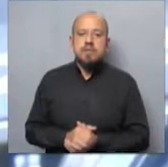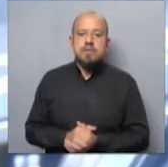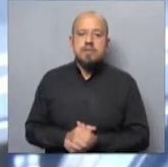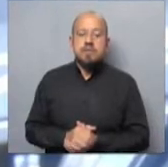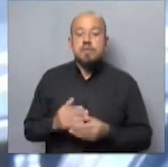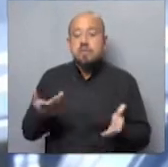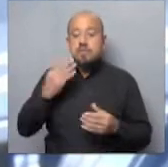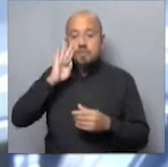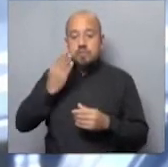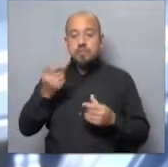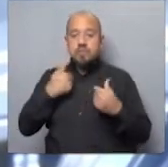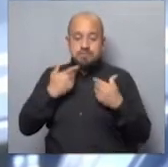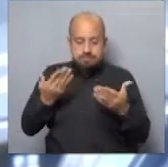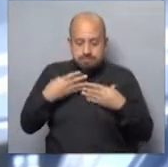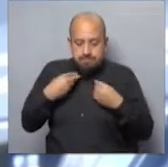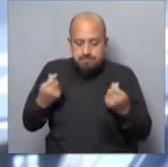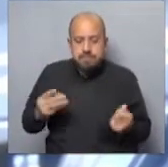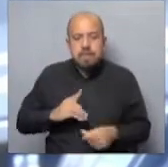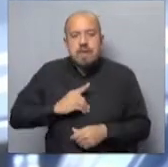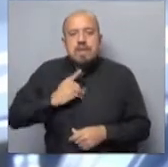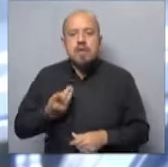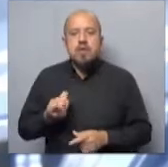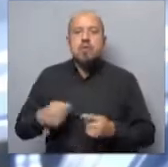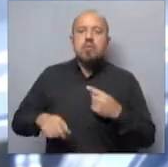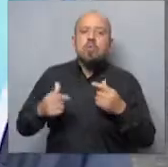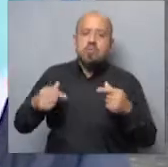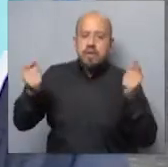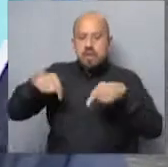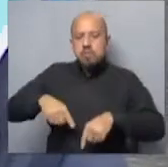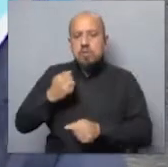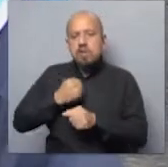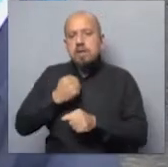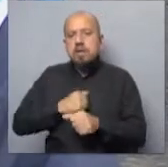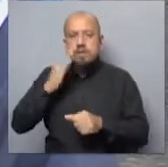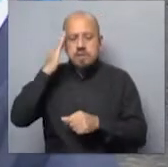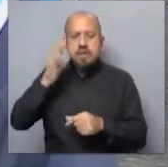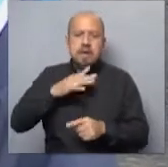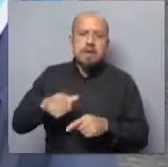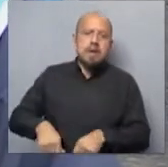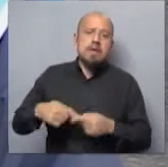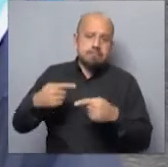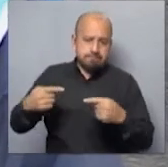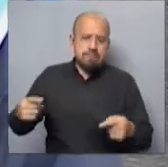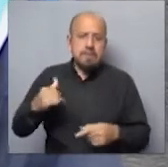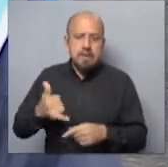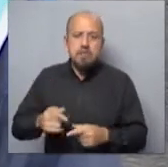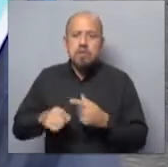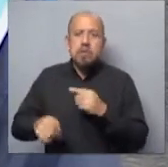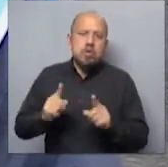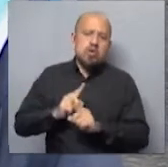Que nos reconozcan, queremos sentirnos dignos, queremos que cuando vengamos a trabajar sepa que tenemos algo además de esto. ¿No?